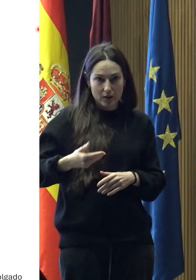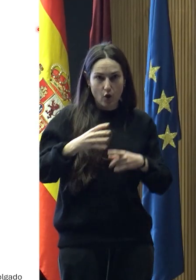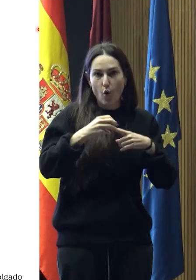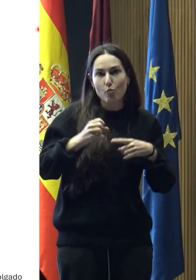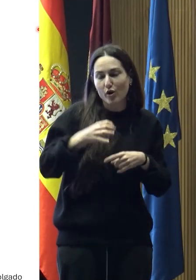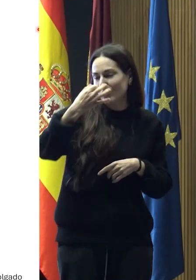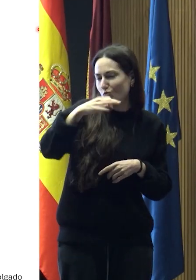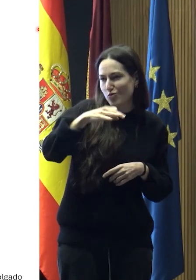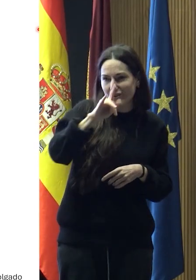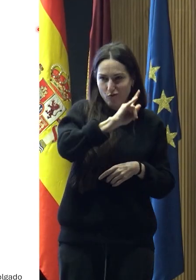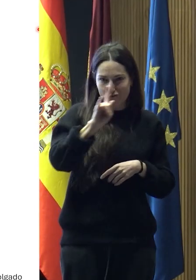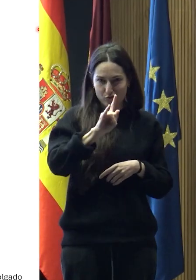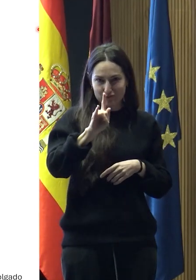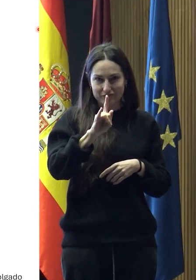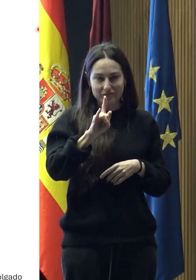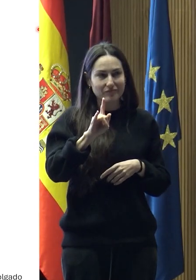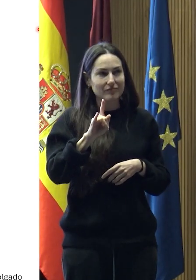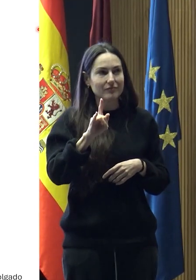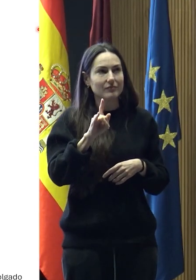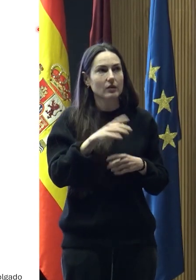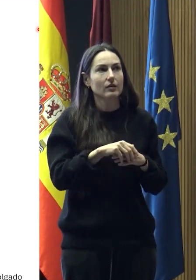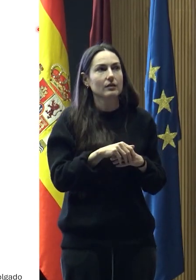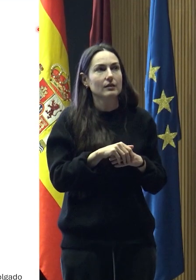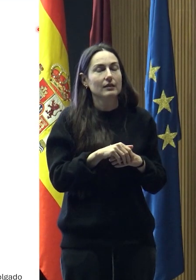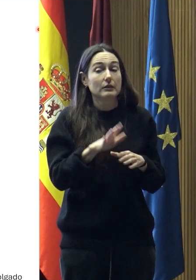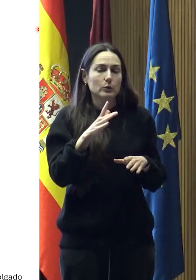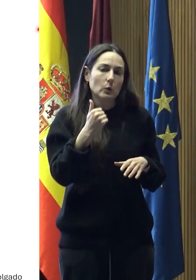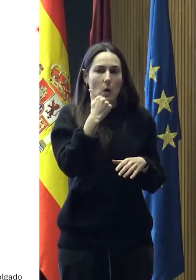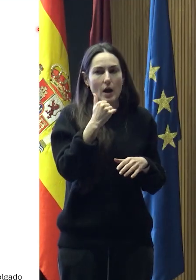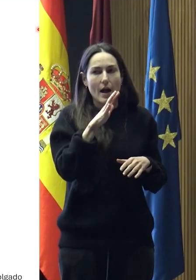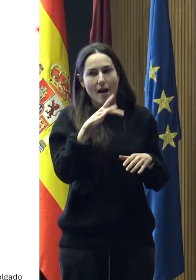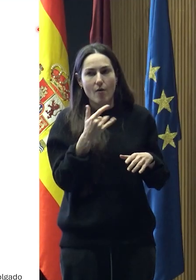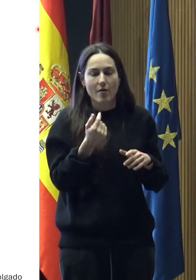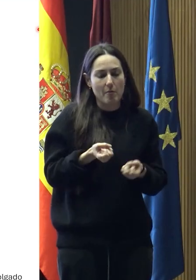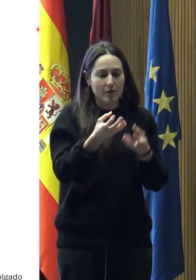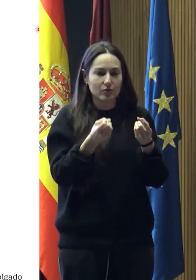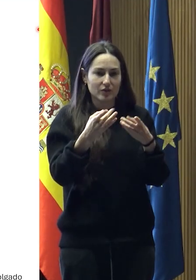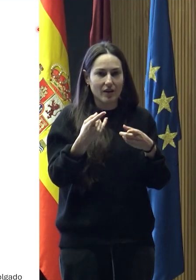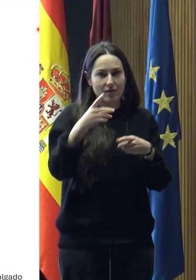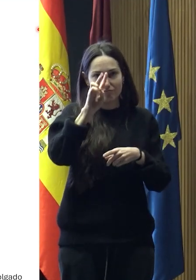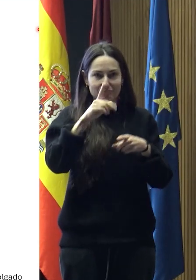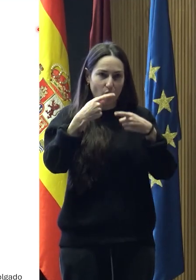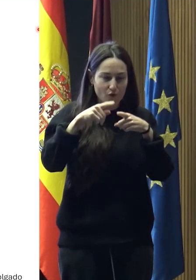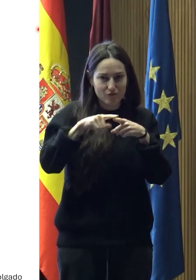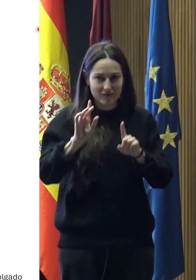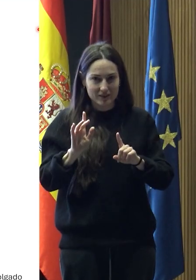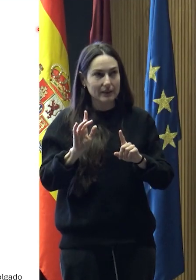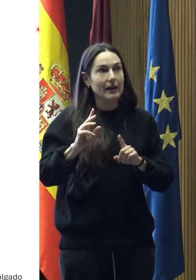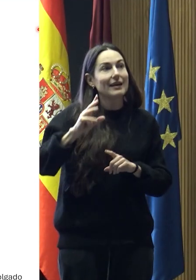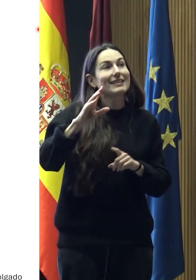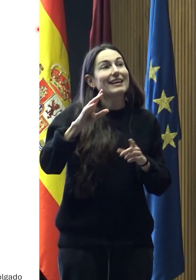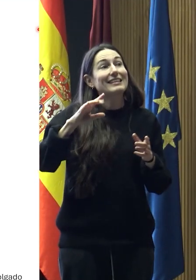hormonas, sino que voy a contar 2 cosillas del sistema cardiovascular, algo de